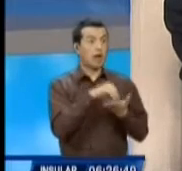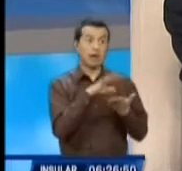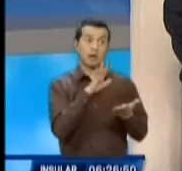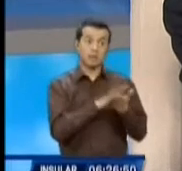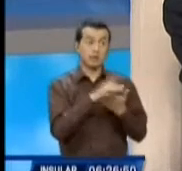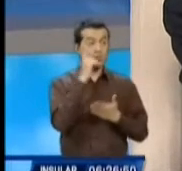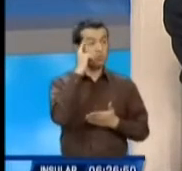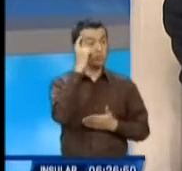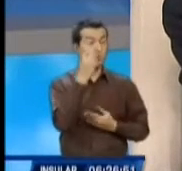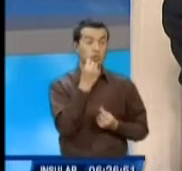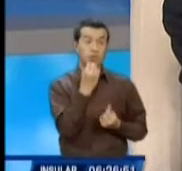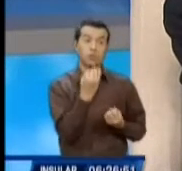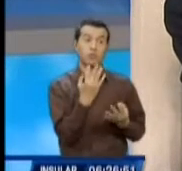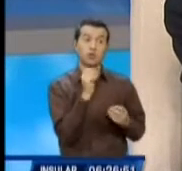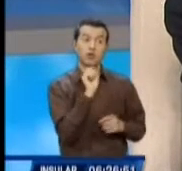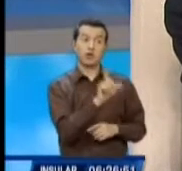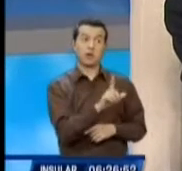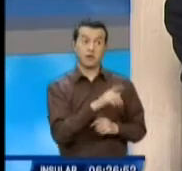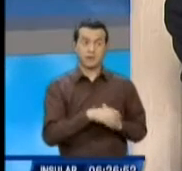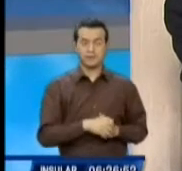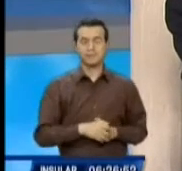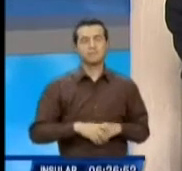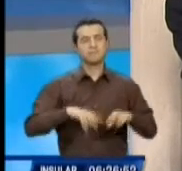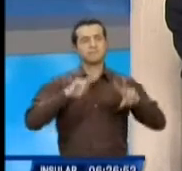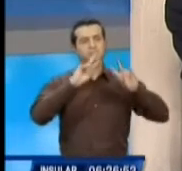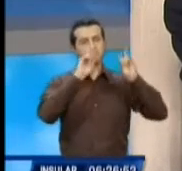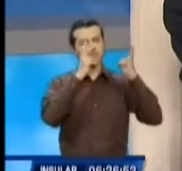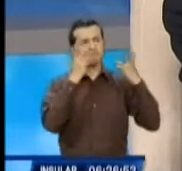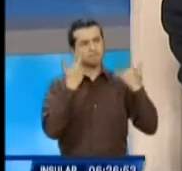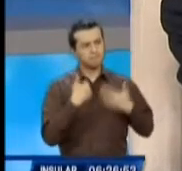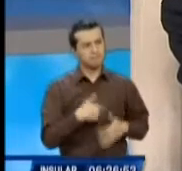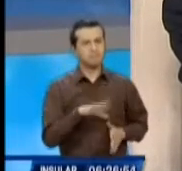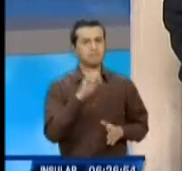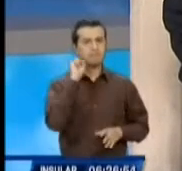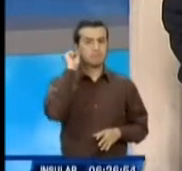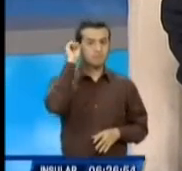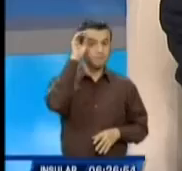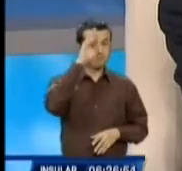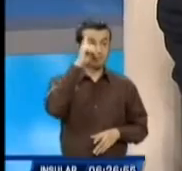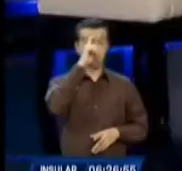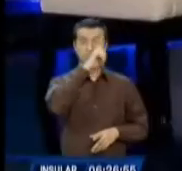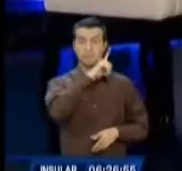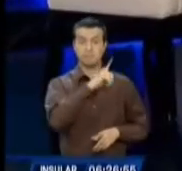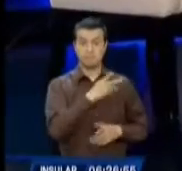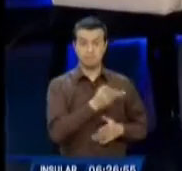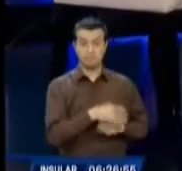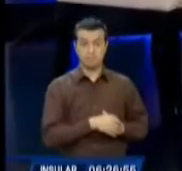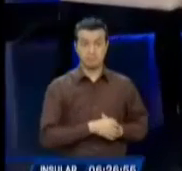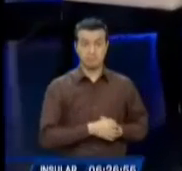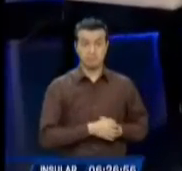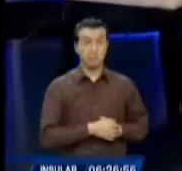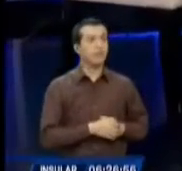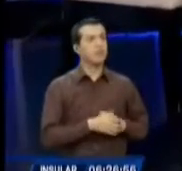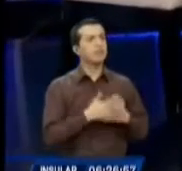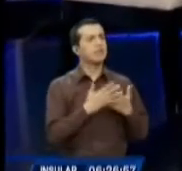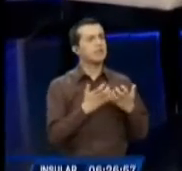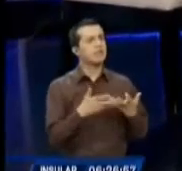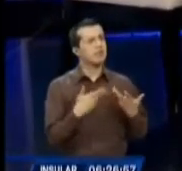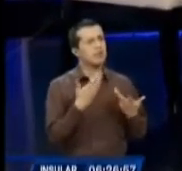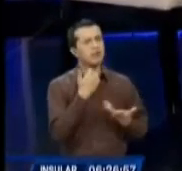mucho. Ahora, el tema es el siguiente. Llevar esto al cine es complicado. ¿Están